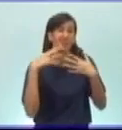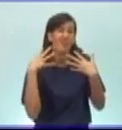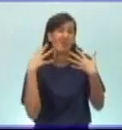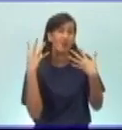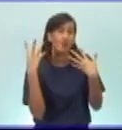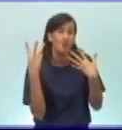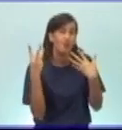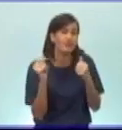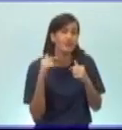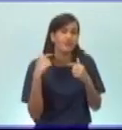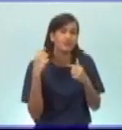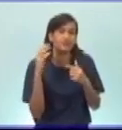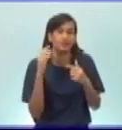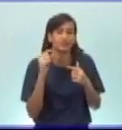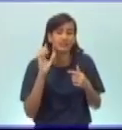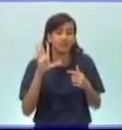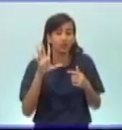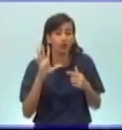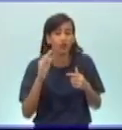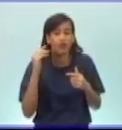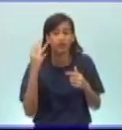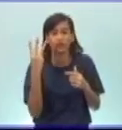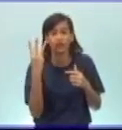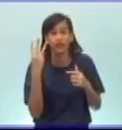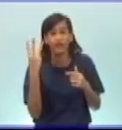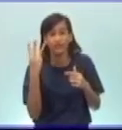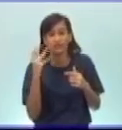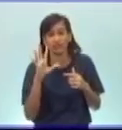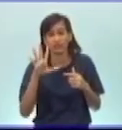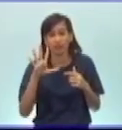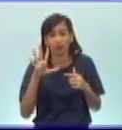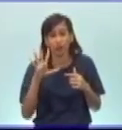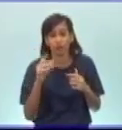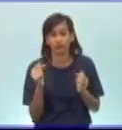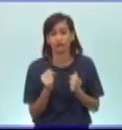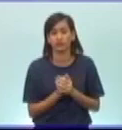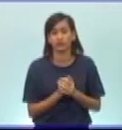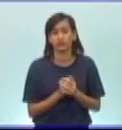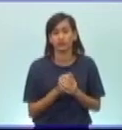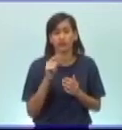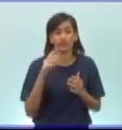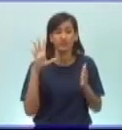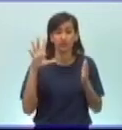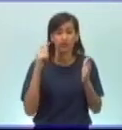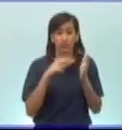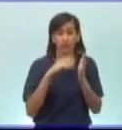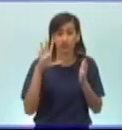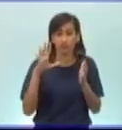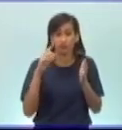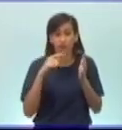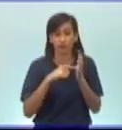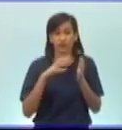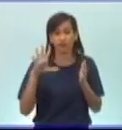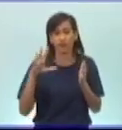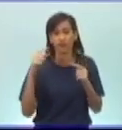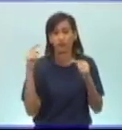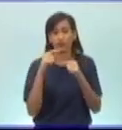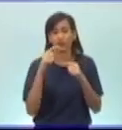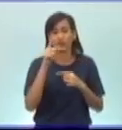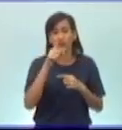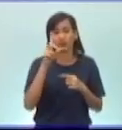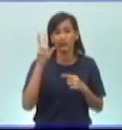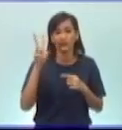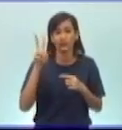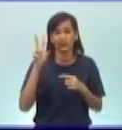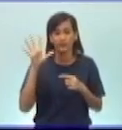5 a la 3 es igual a 125, porque 5 por 5 por 5 es igual